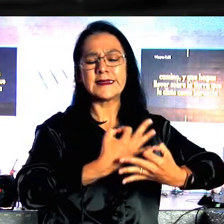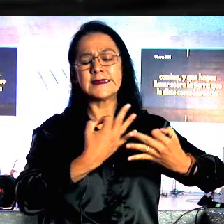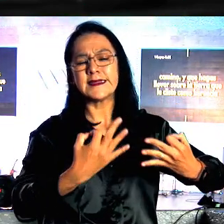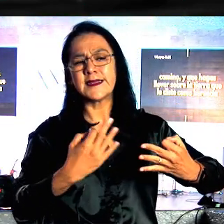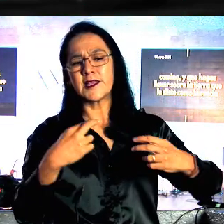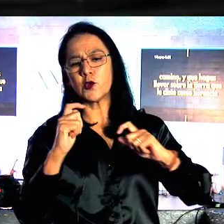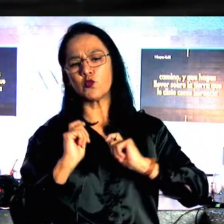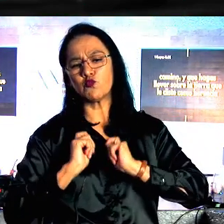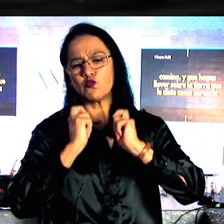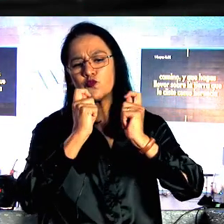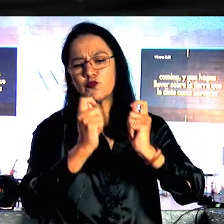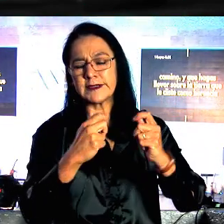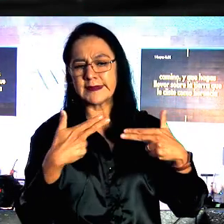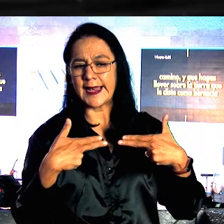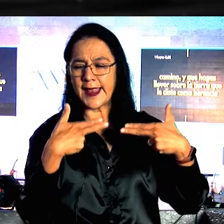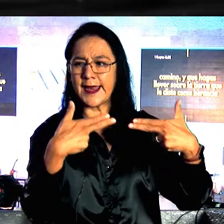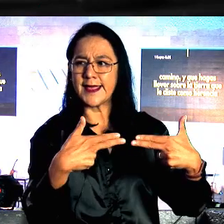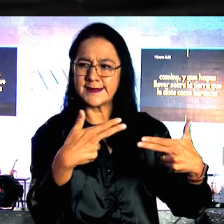herencia.